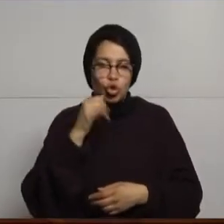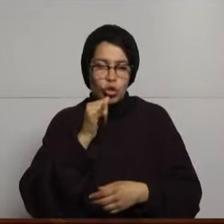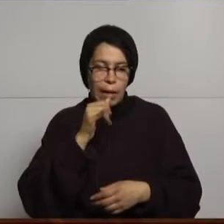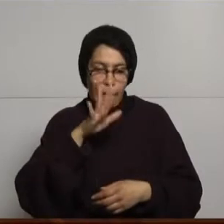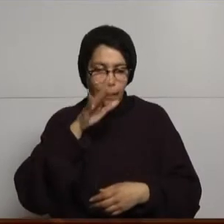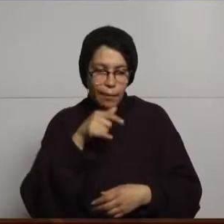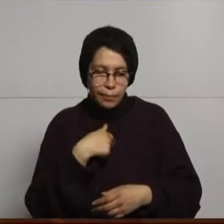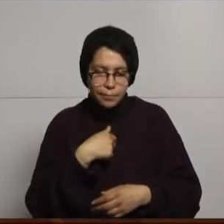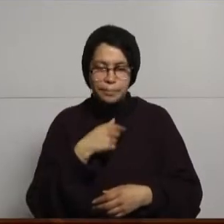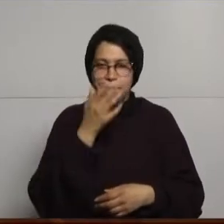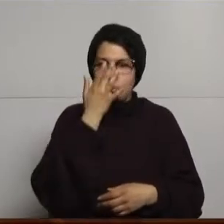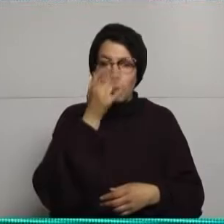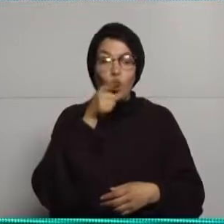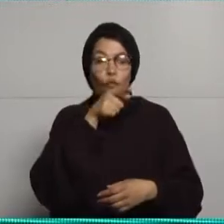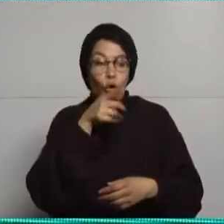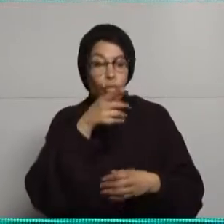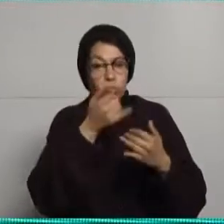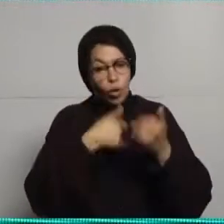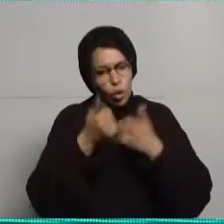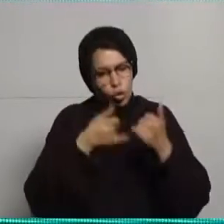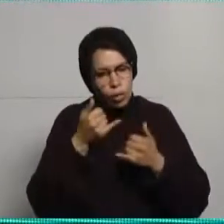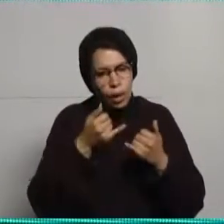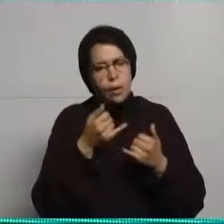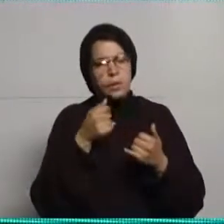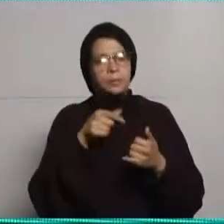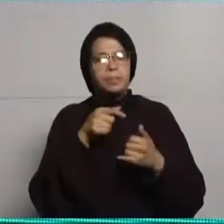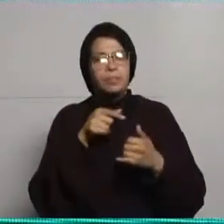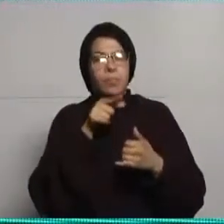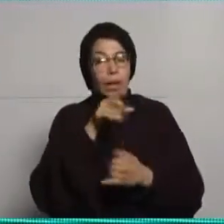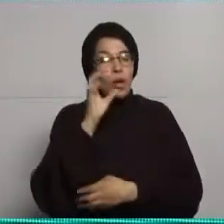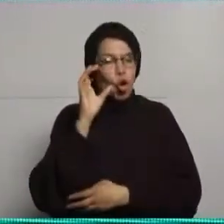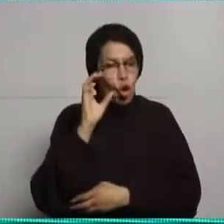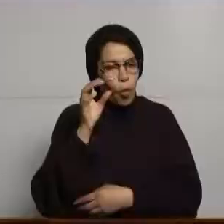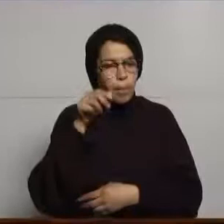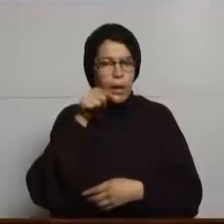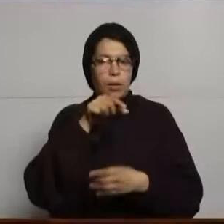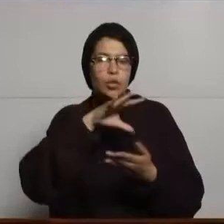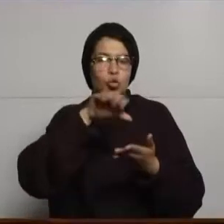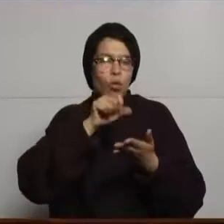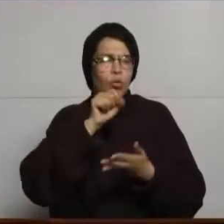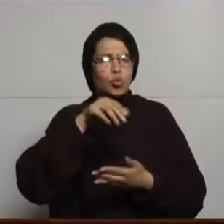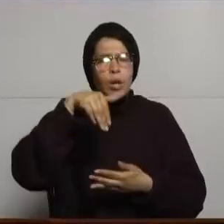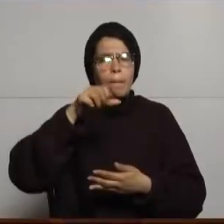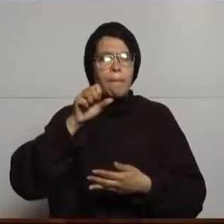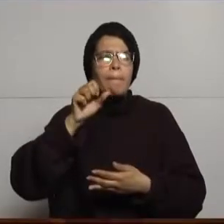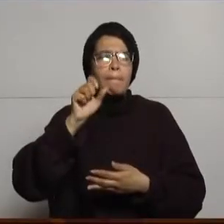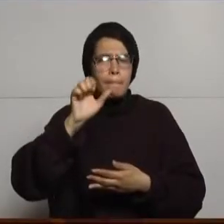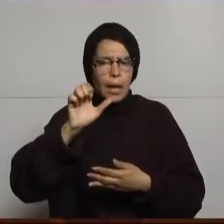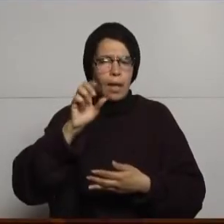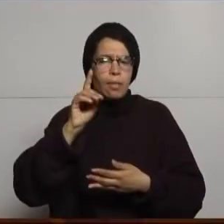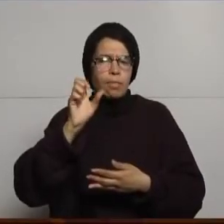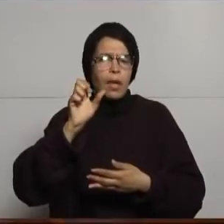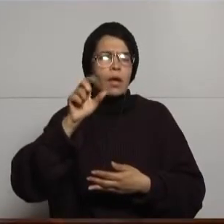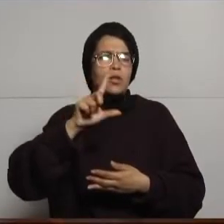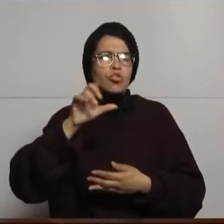cuentes brevemente esas iniciativas que nos decías, nos adelantabas recién, que surgieron allá en Medellín. Bien, voy a compartir pantalla, o